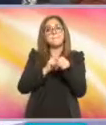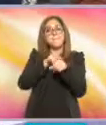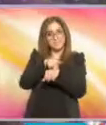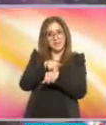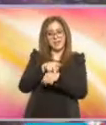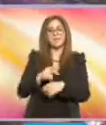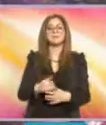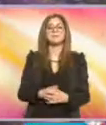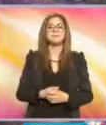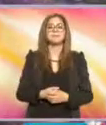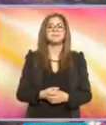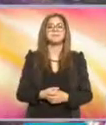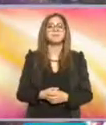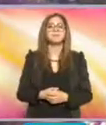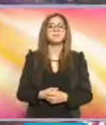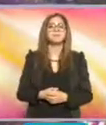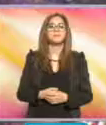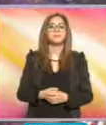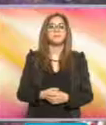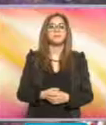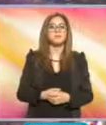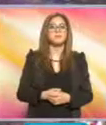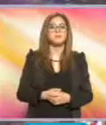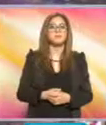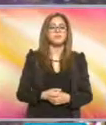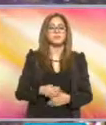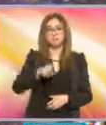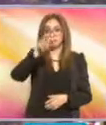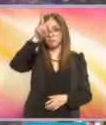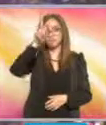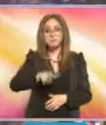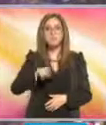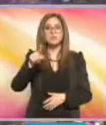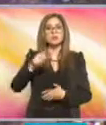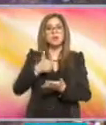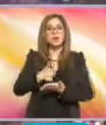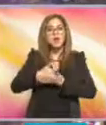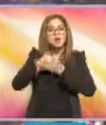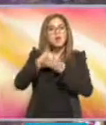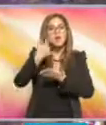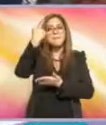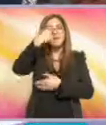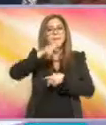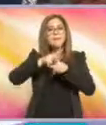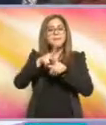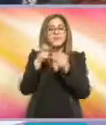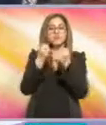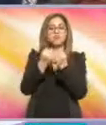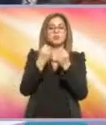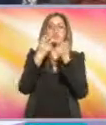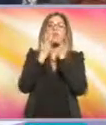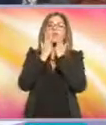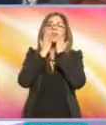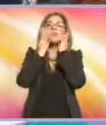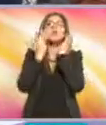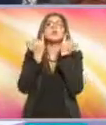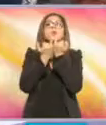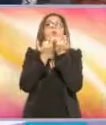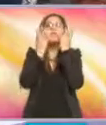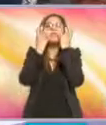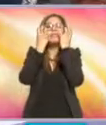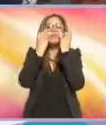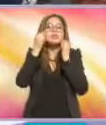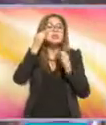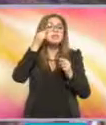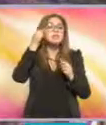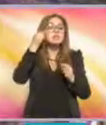¡Qué maravilla y esto! Después nos dimos, o sea, por supuesto que es un producto que ayuda mucho, sobre todo a la firmeza y a las arrugas, y también a unificar el tono de